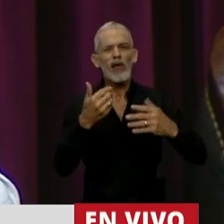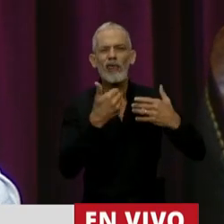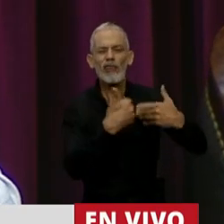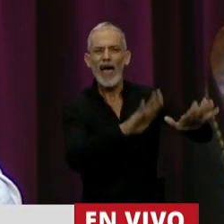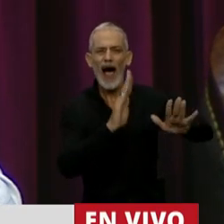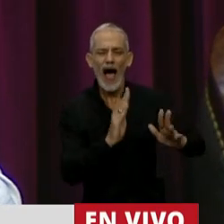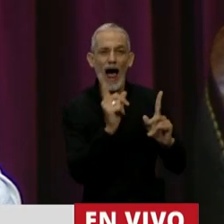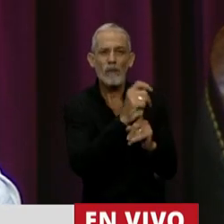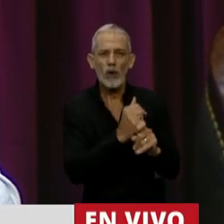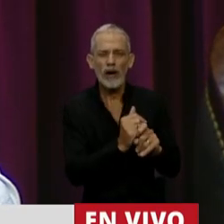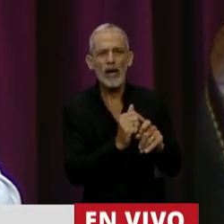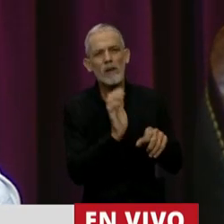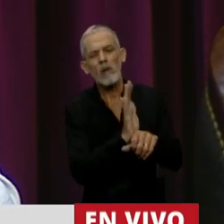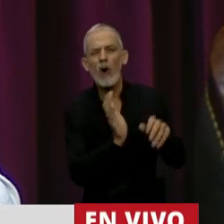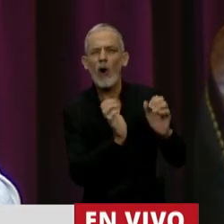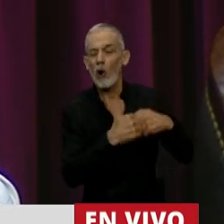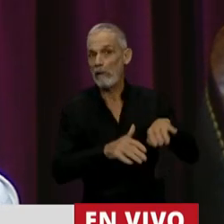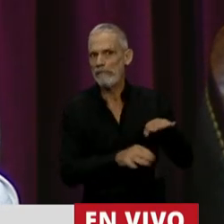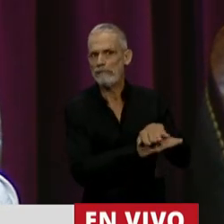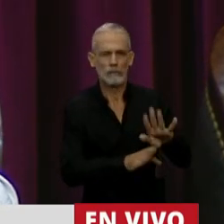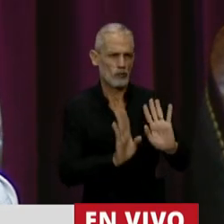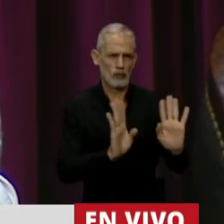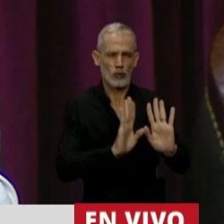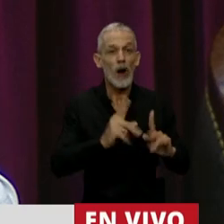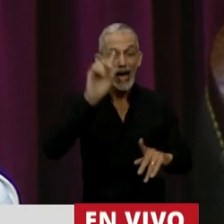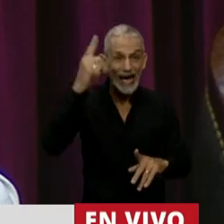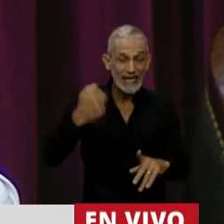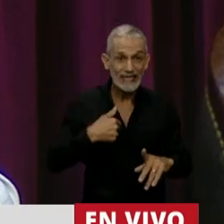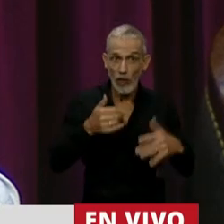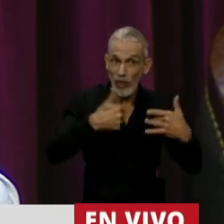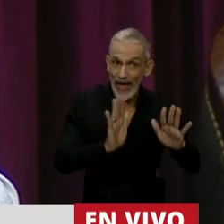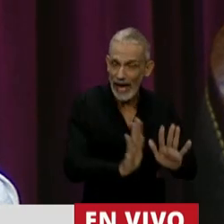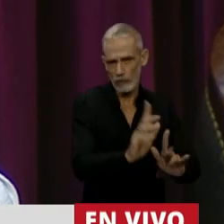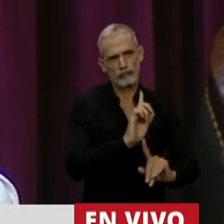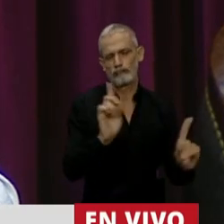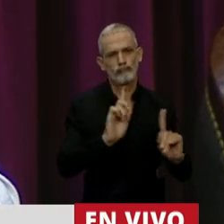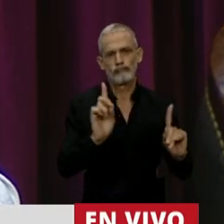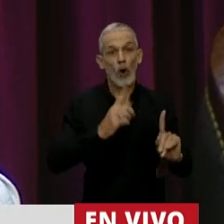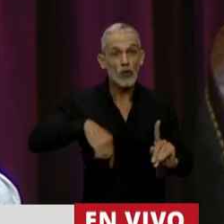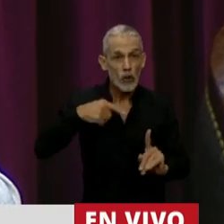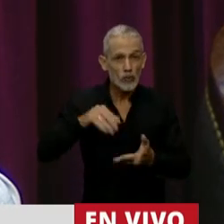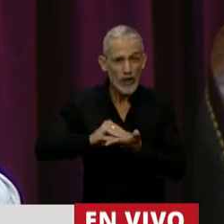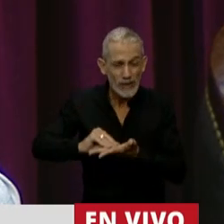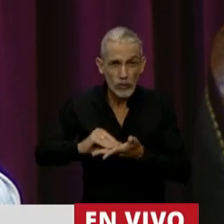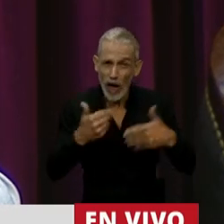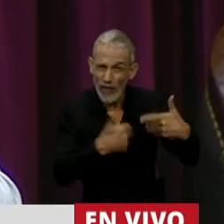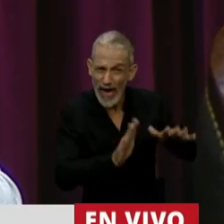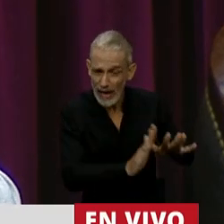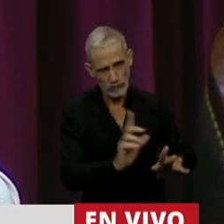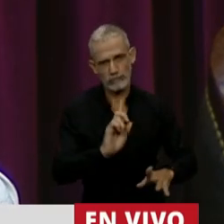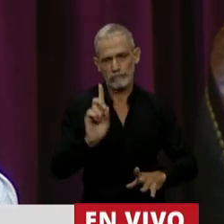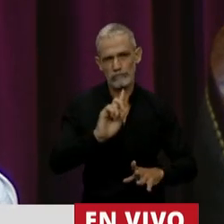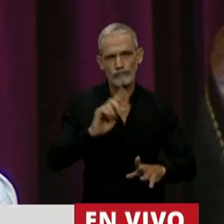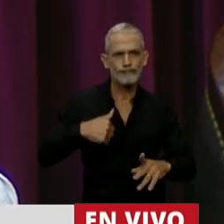dejar estos problemas debajo de la alfombra y mucho menos lo puede hacer el Estado. Y nosotros los legisladores